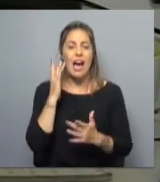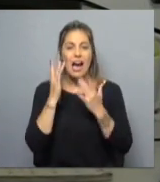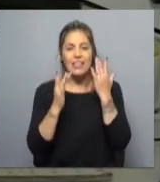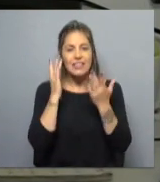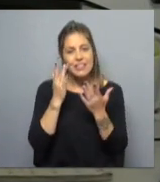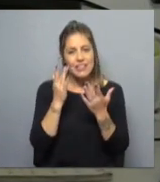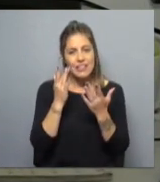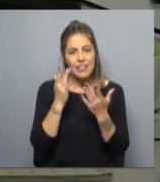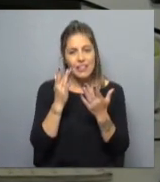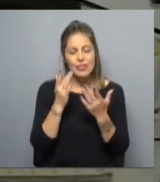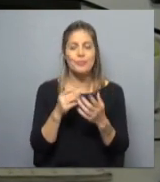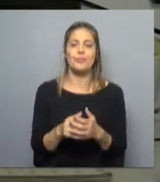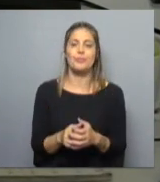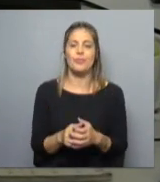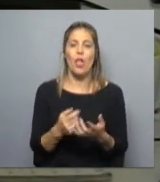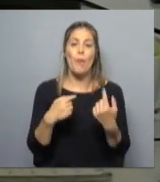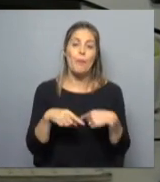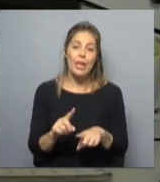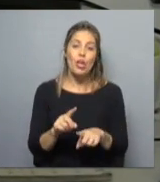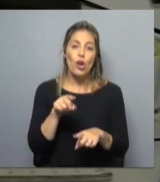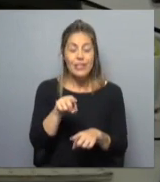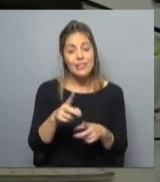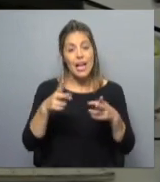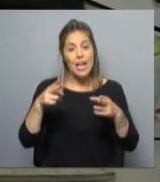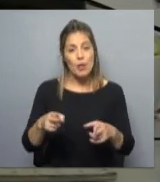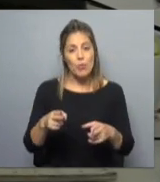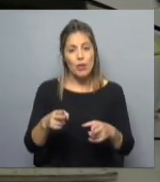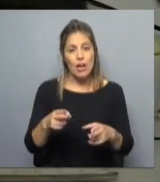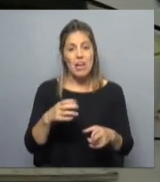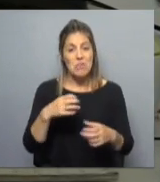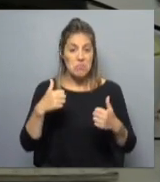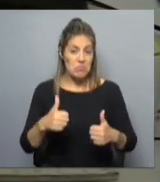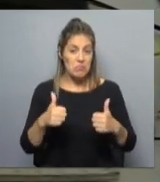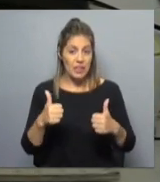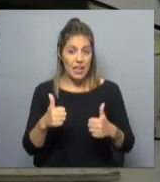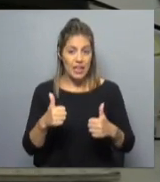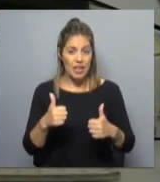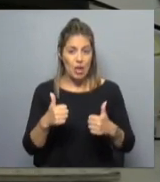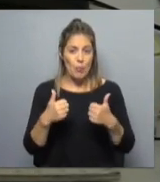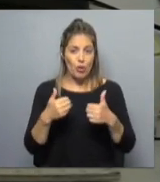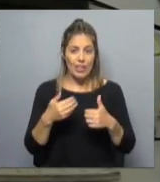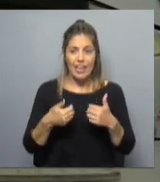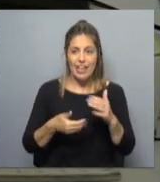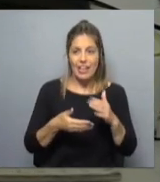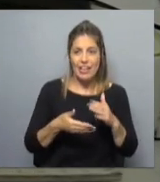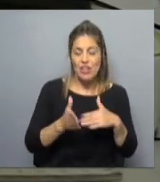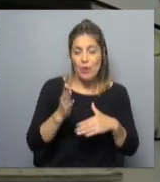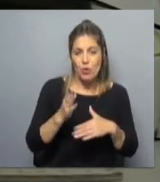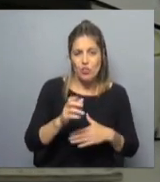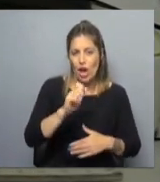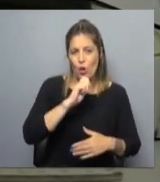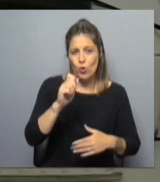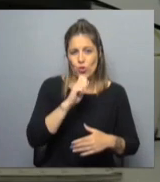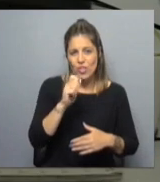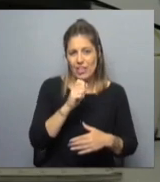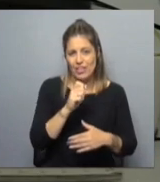artística, digamos, pero igual en esa época nos iba muy bien porque medio que nos colábamos en los conciertos de música